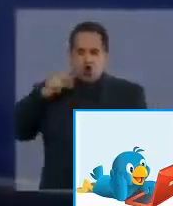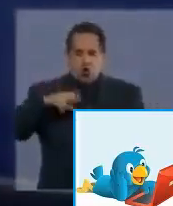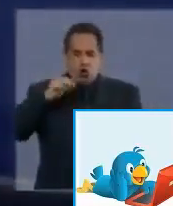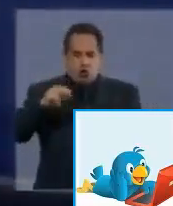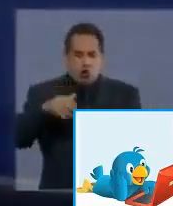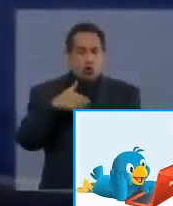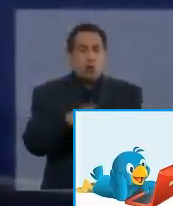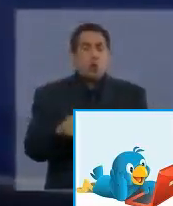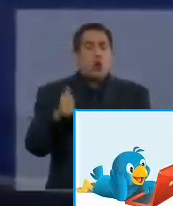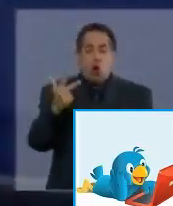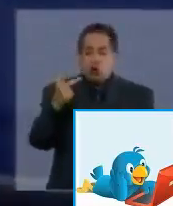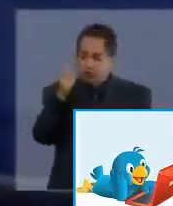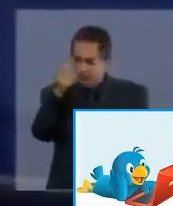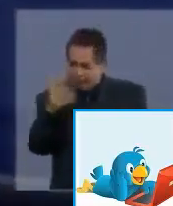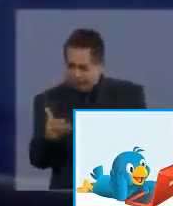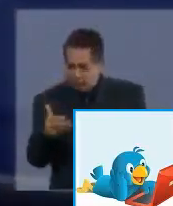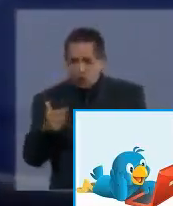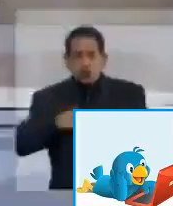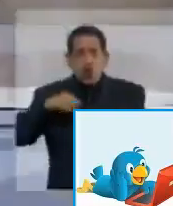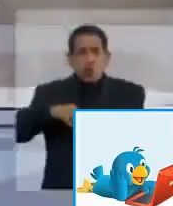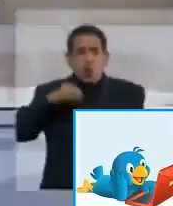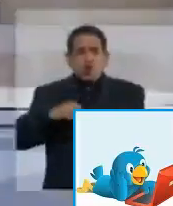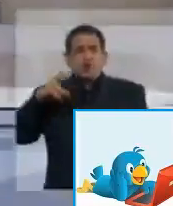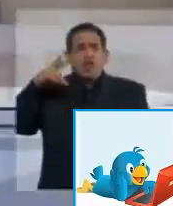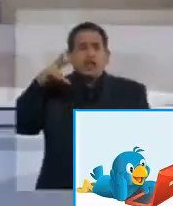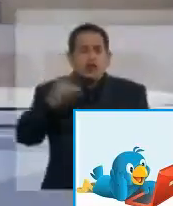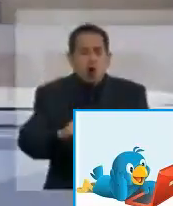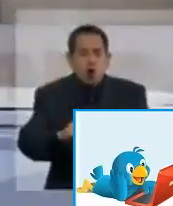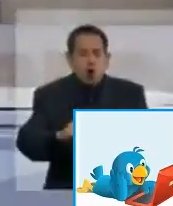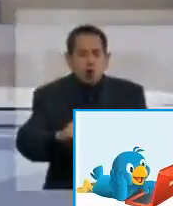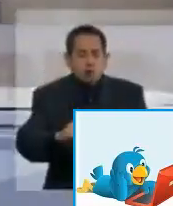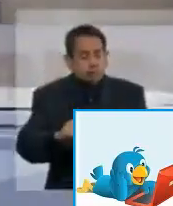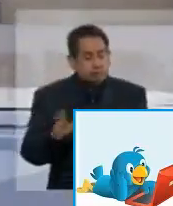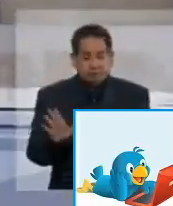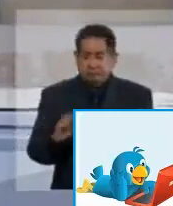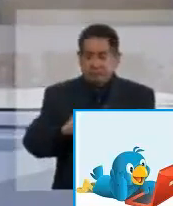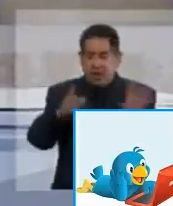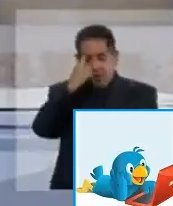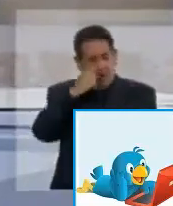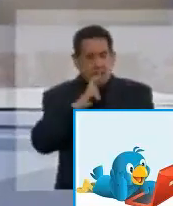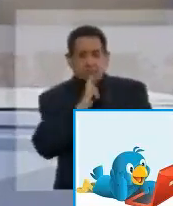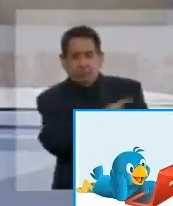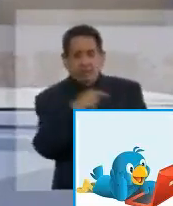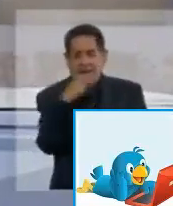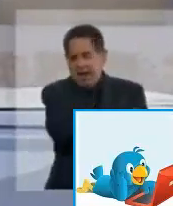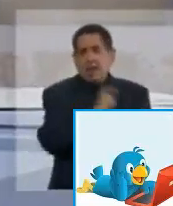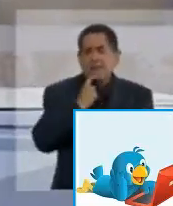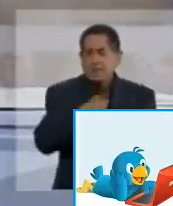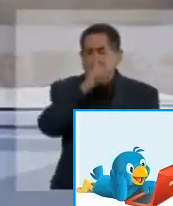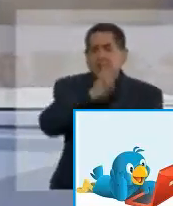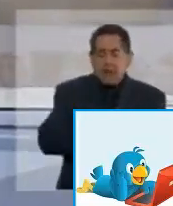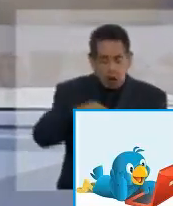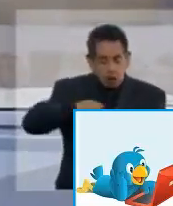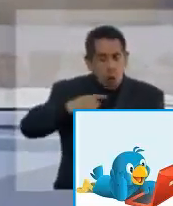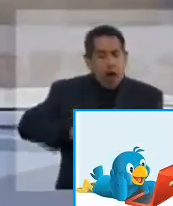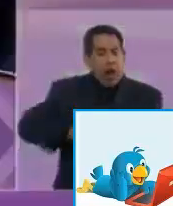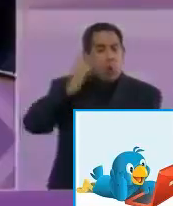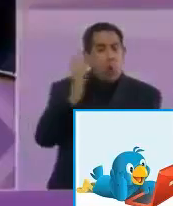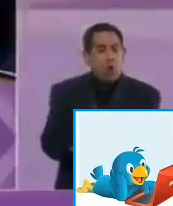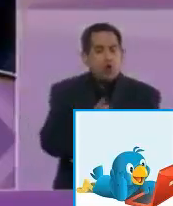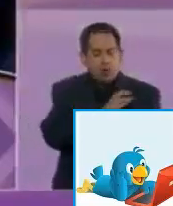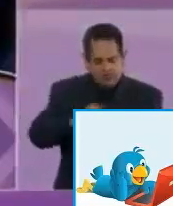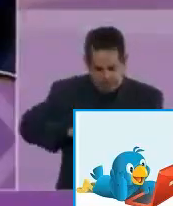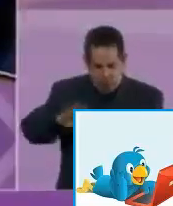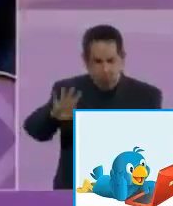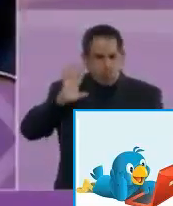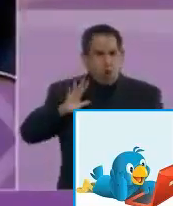8, Ricardo Anaya Cortés. Entonces, aclaración hecha. Eso que dijo López Obrador es mentira y soy el único candidato que me he comprometido